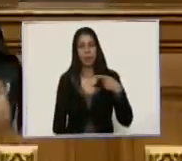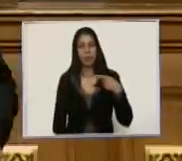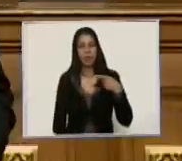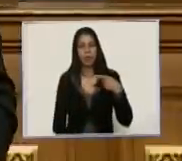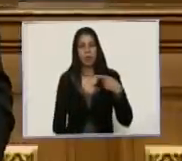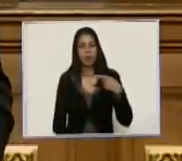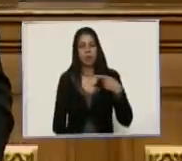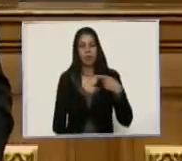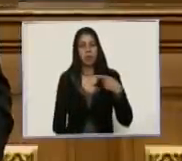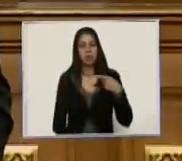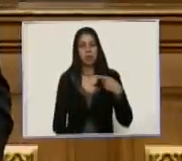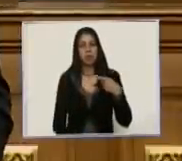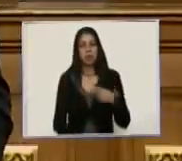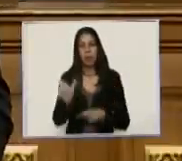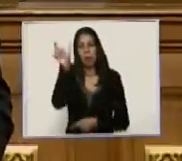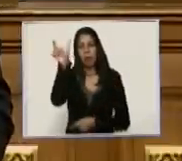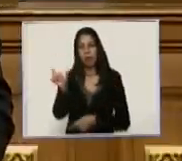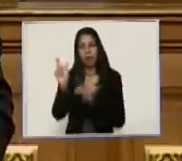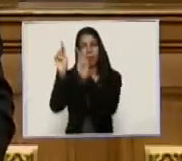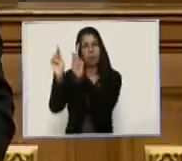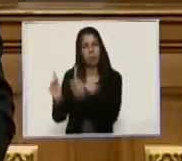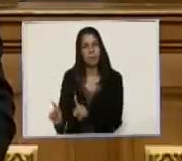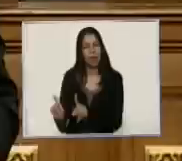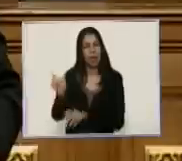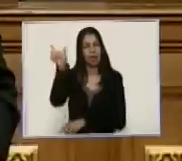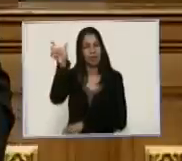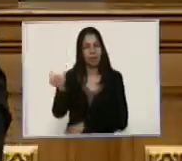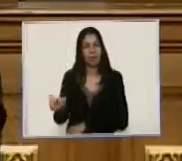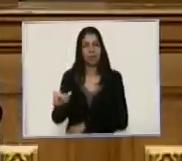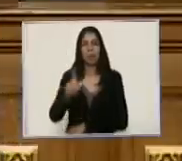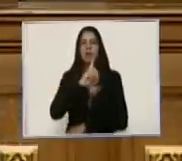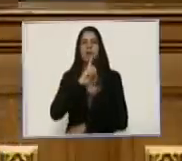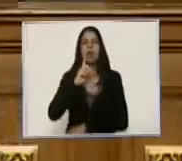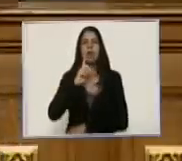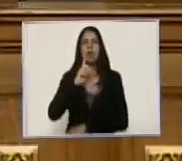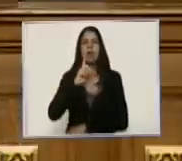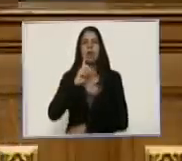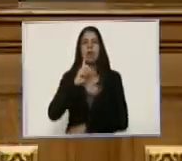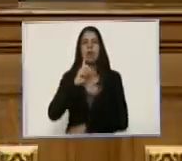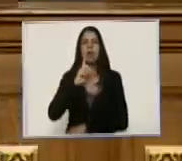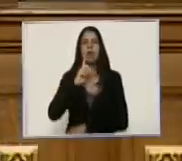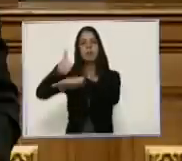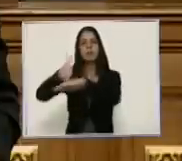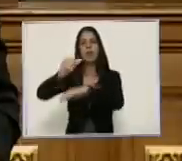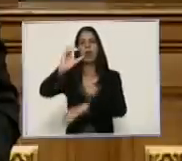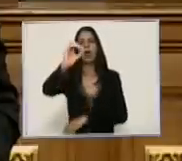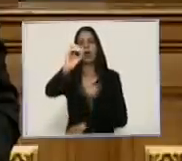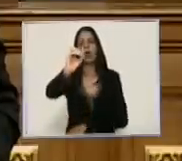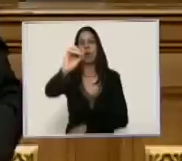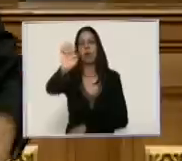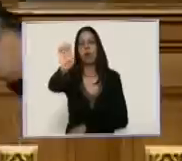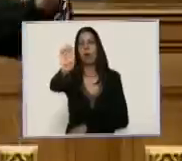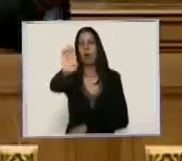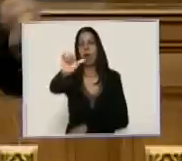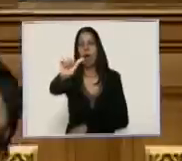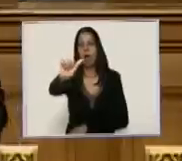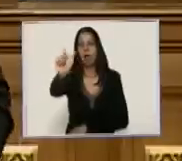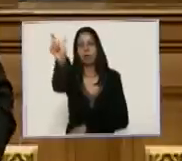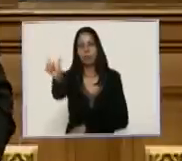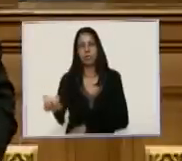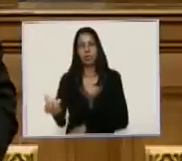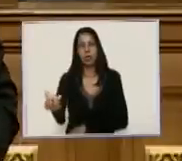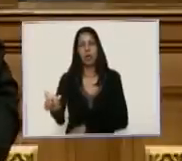la personalidad de este señor Luis Almagro, Estado americano, quien, como